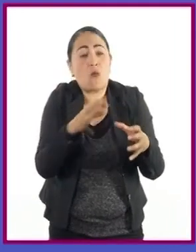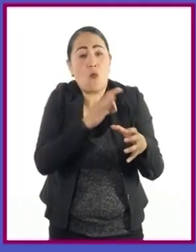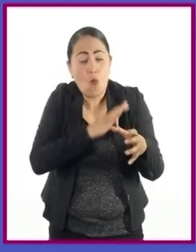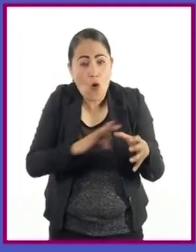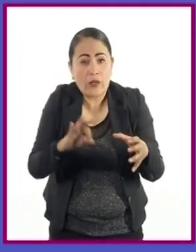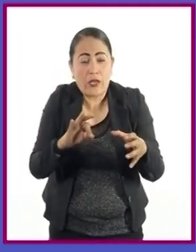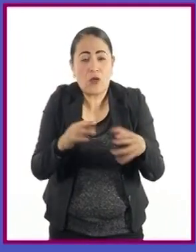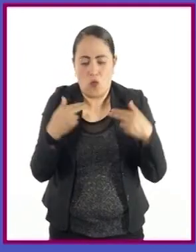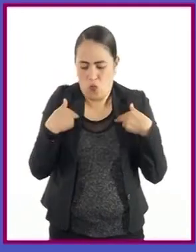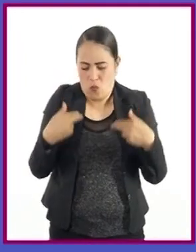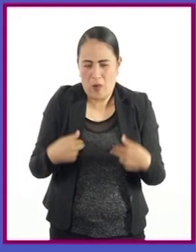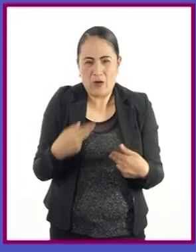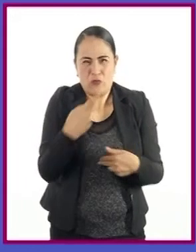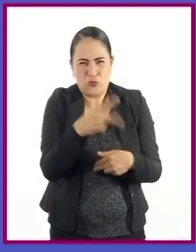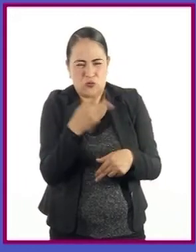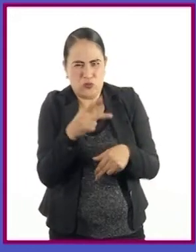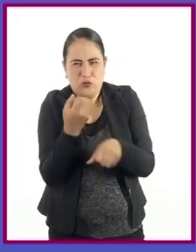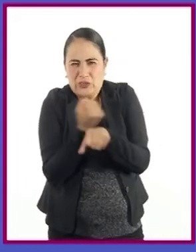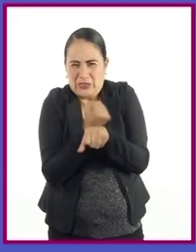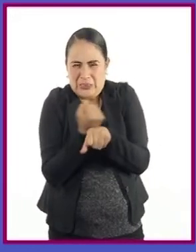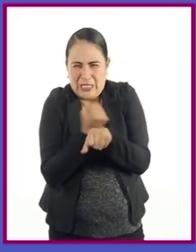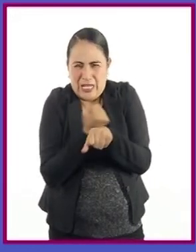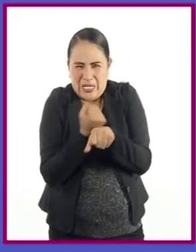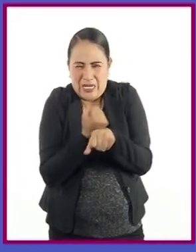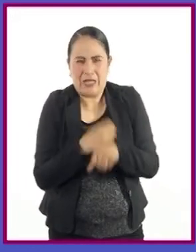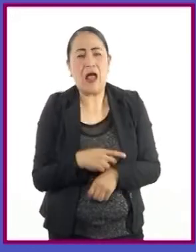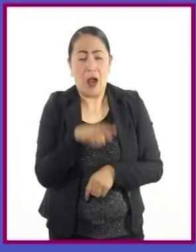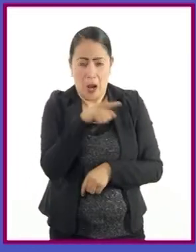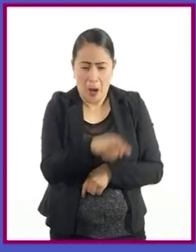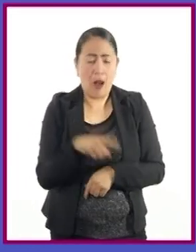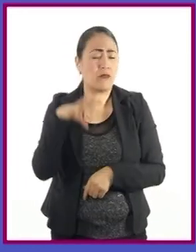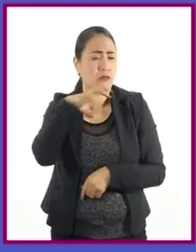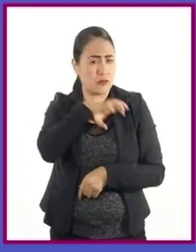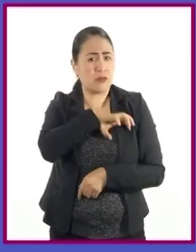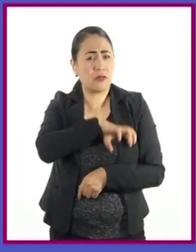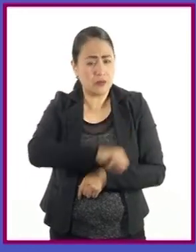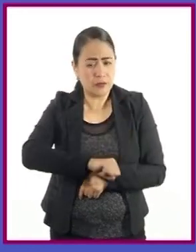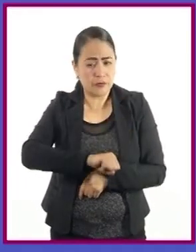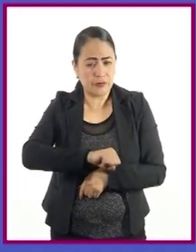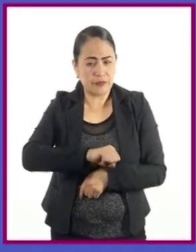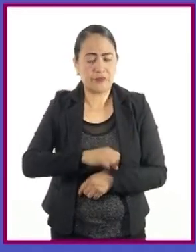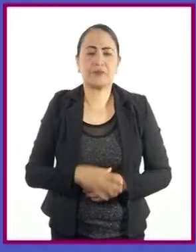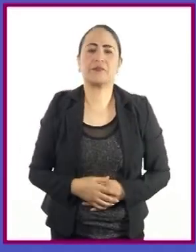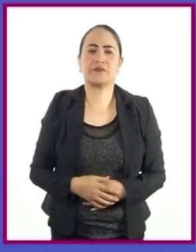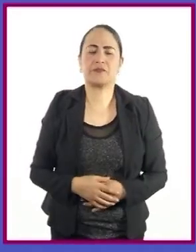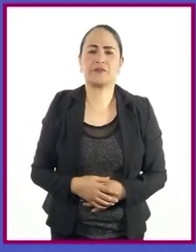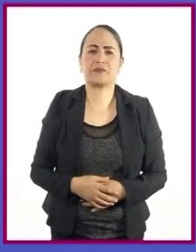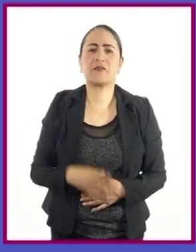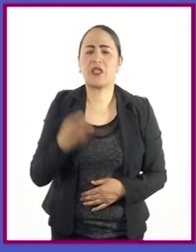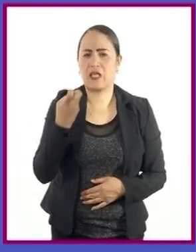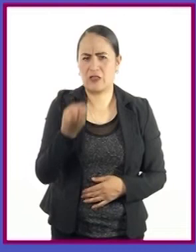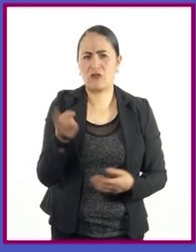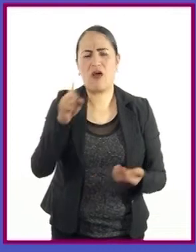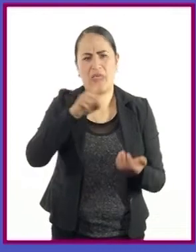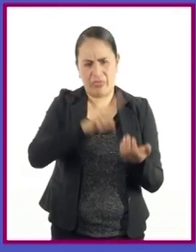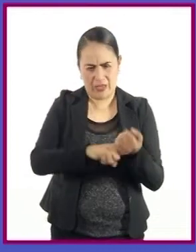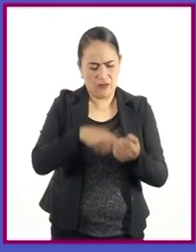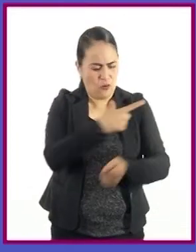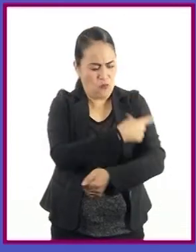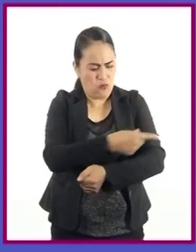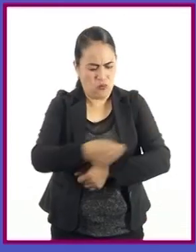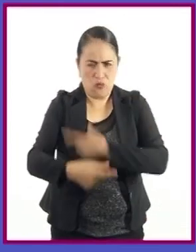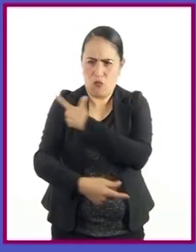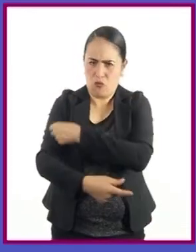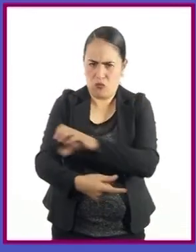sangre humana parece serles particularmente favorable y no es raro hallarlos en los almohadones de